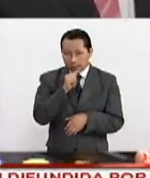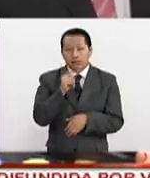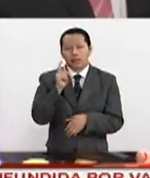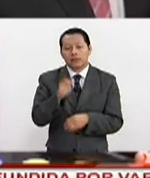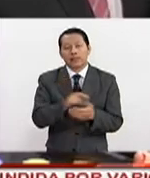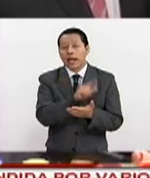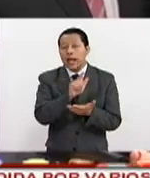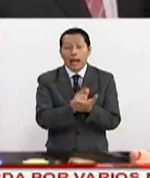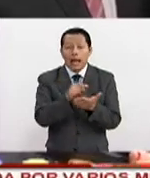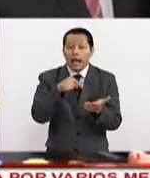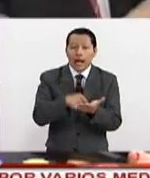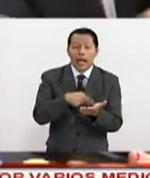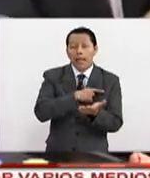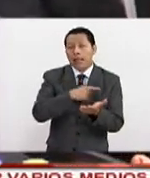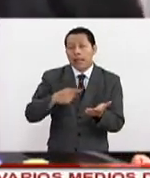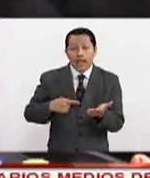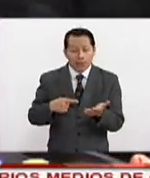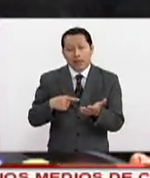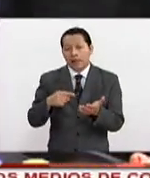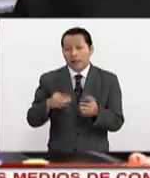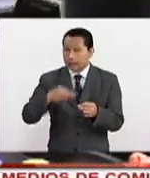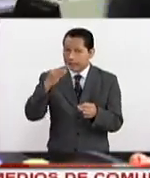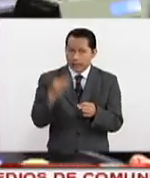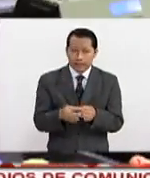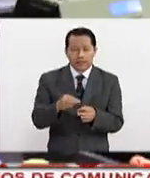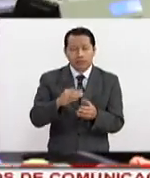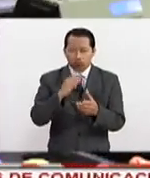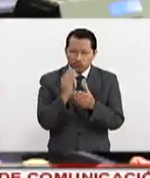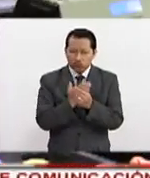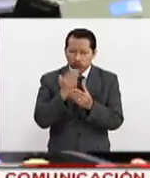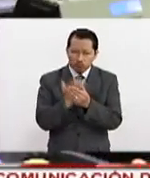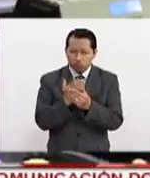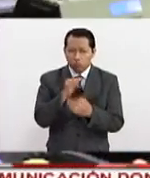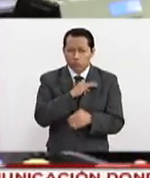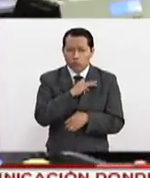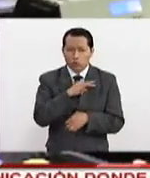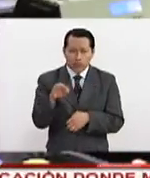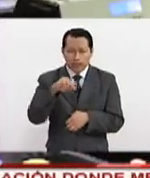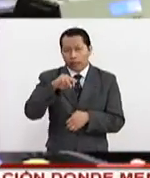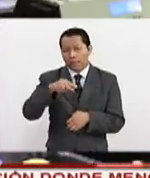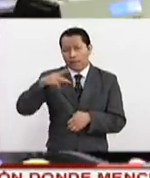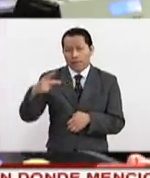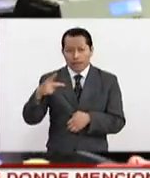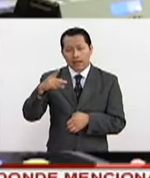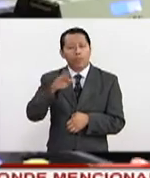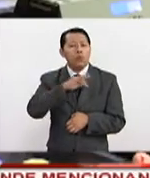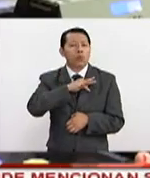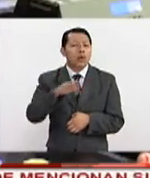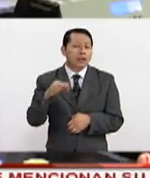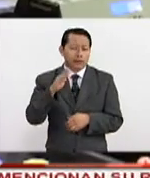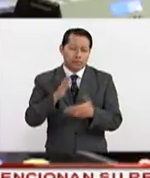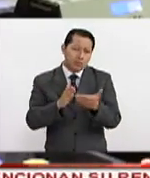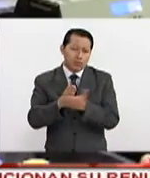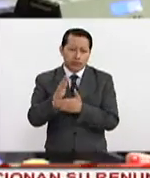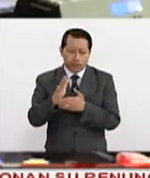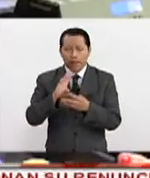disposición de la ley tiene que haber la conclusión de las carpetas para estar en posibilidad del Ministerio Público de poder proceder penalmente en contra